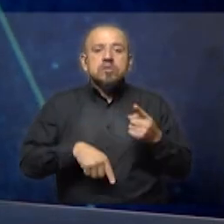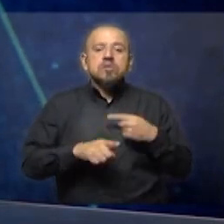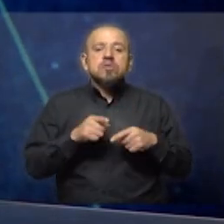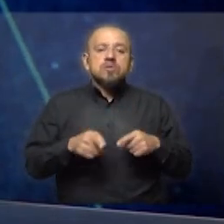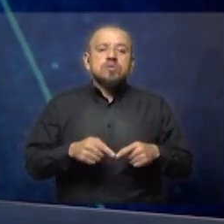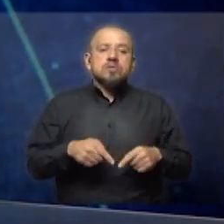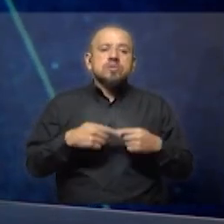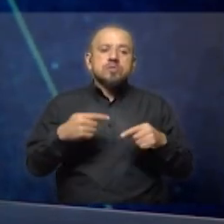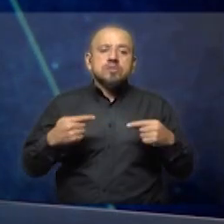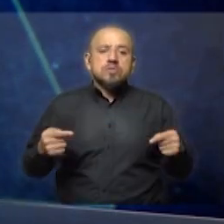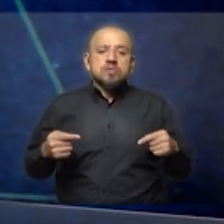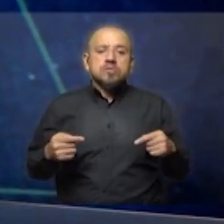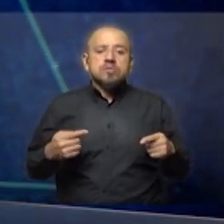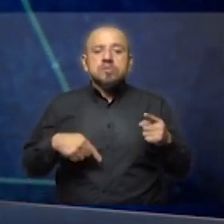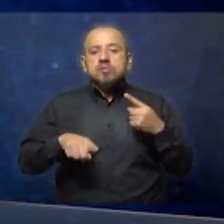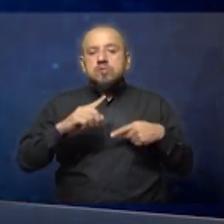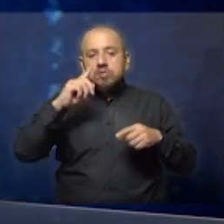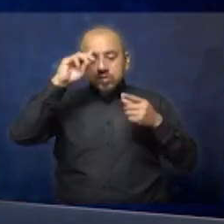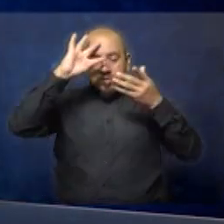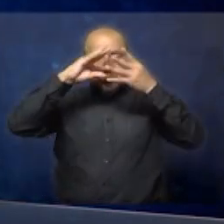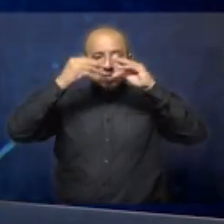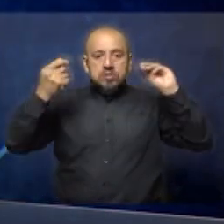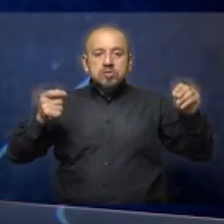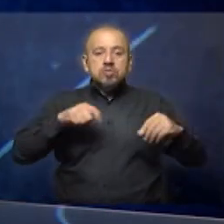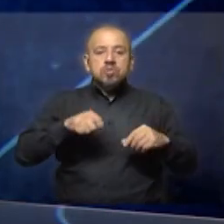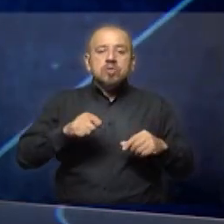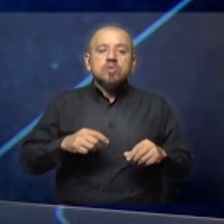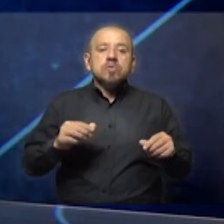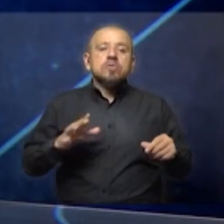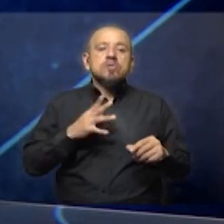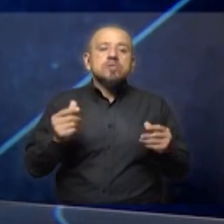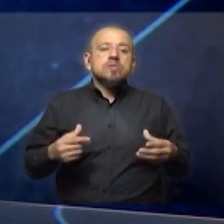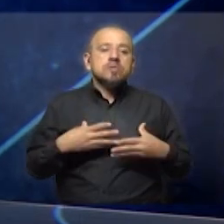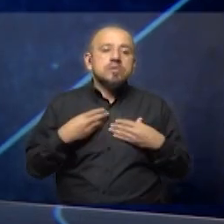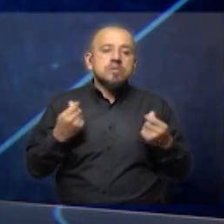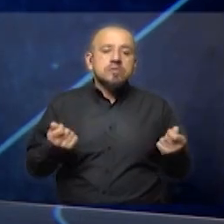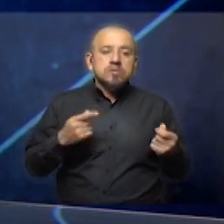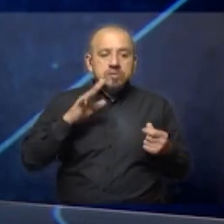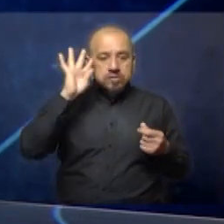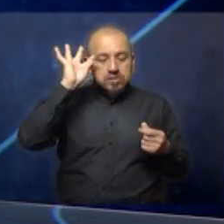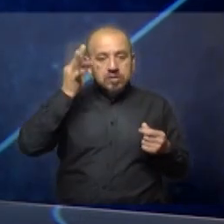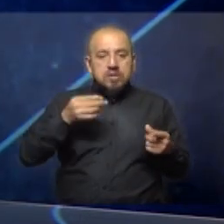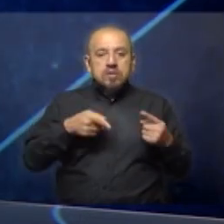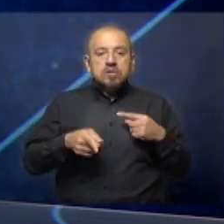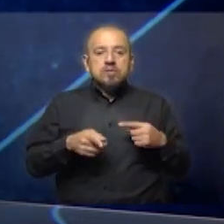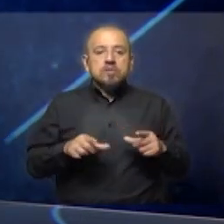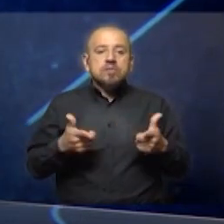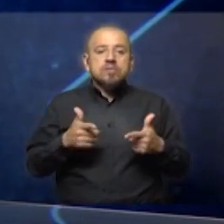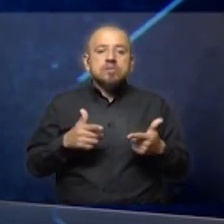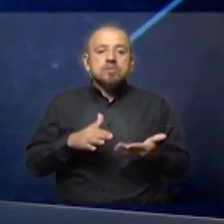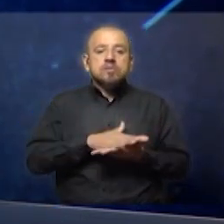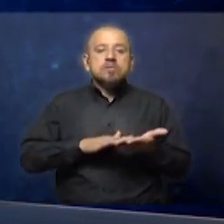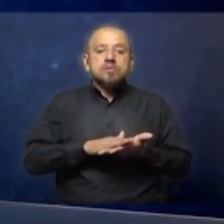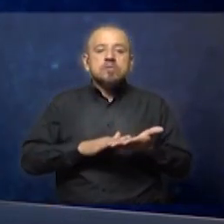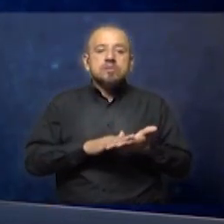tratar estas cuestiones por abstracciones jurídicas se procurará sentirlas creo que no habría nadie fuera